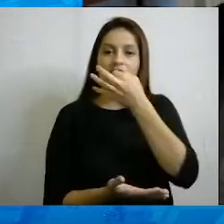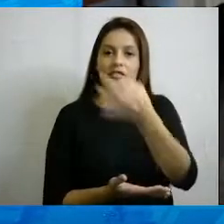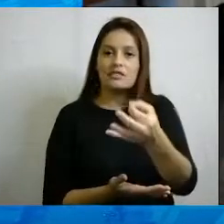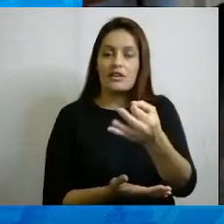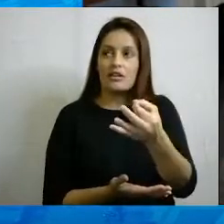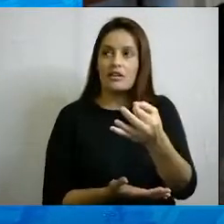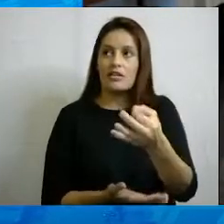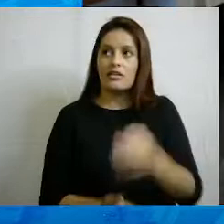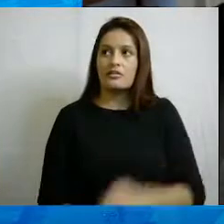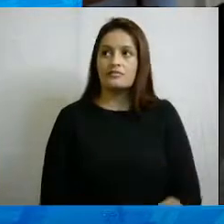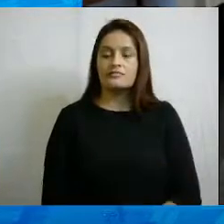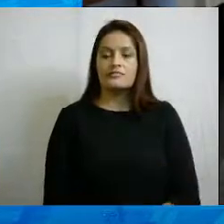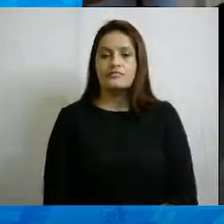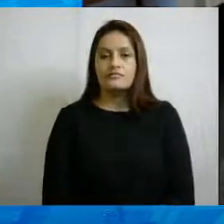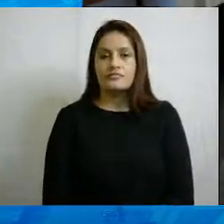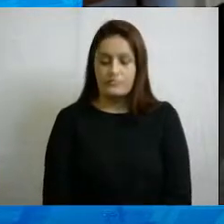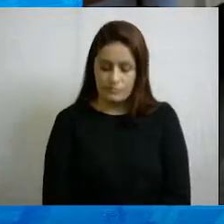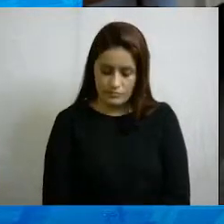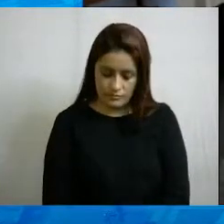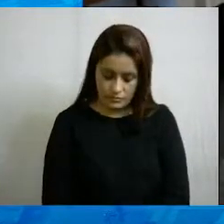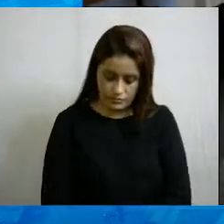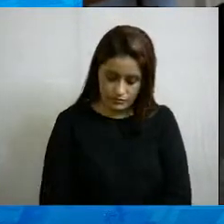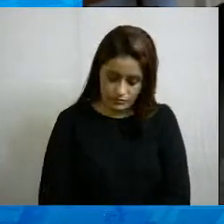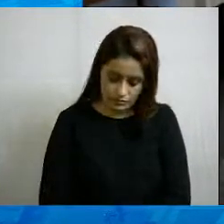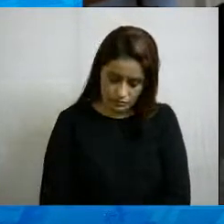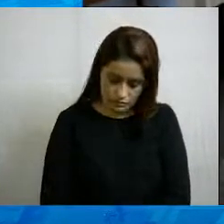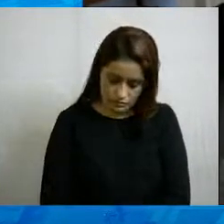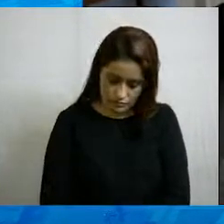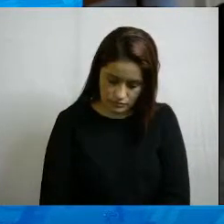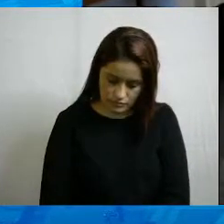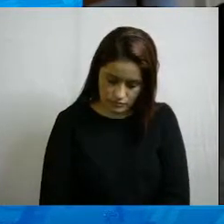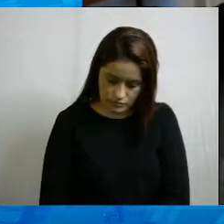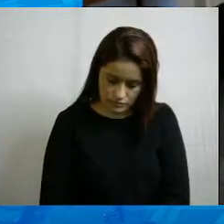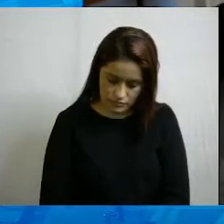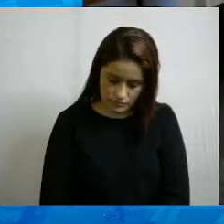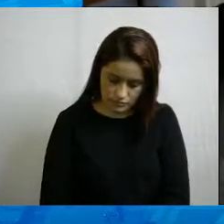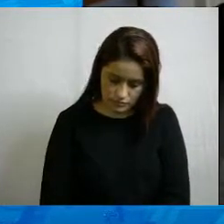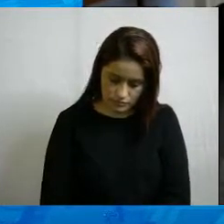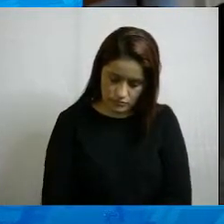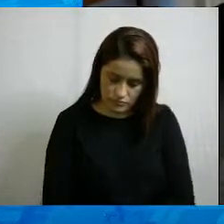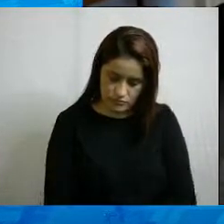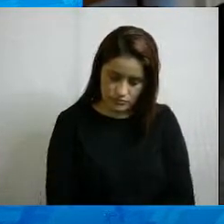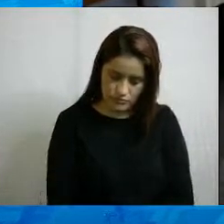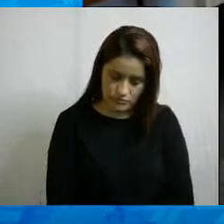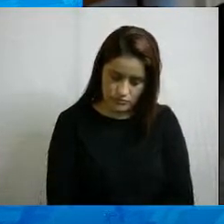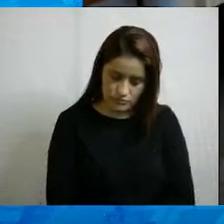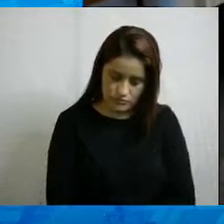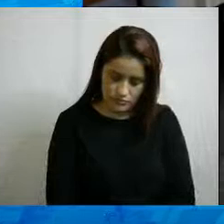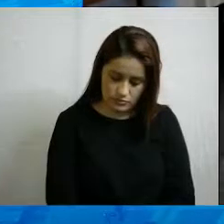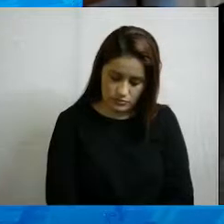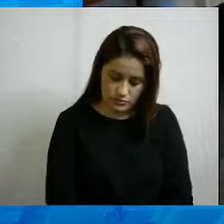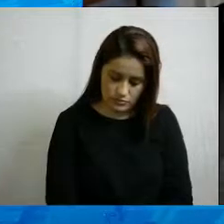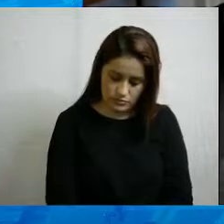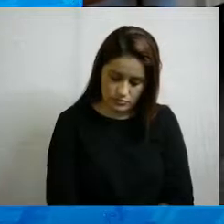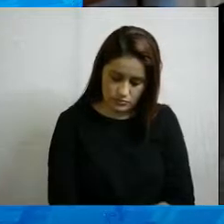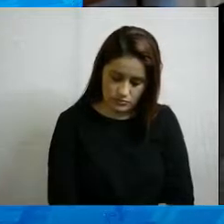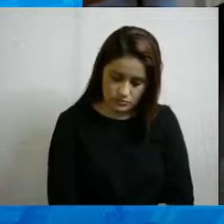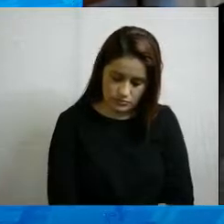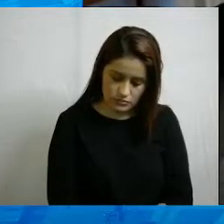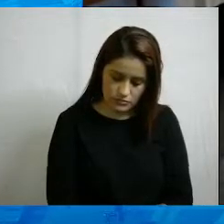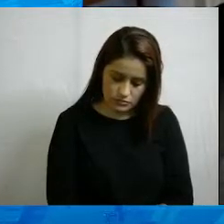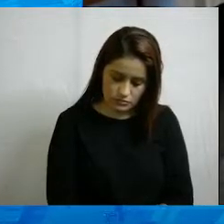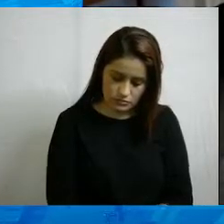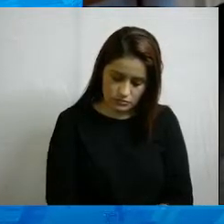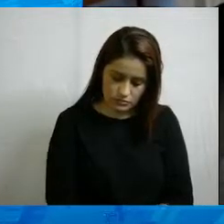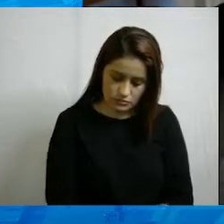fue válido, porque él tiene que hacer un documento ante notario y una